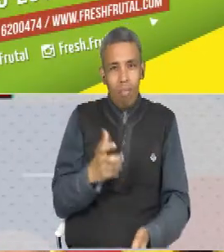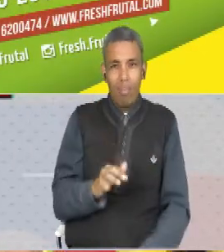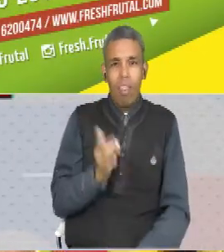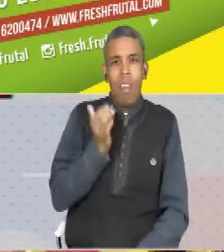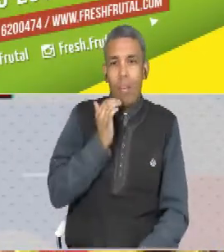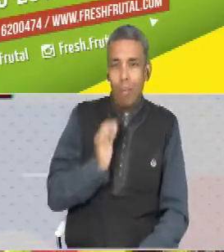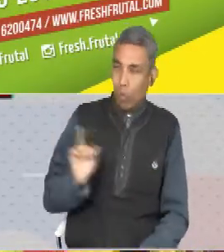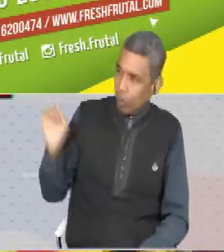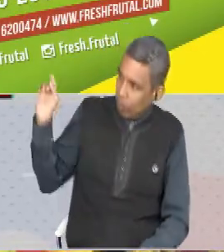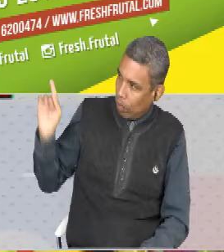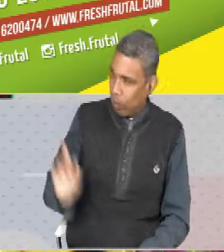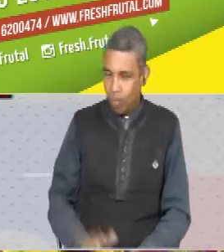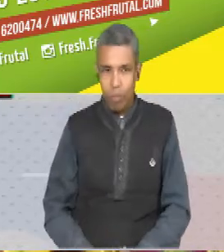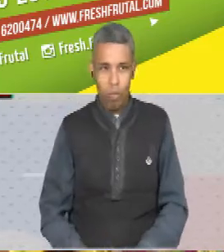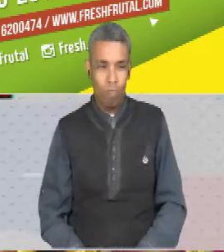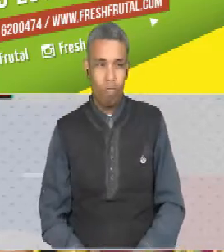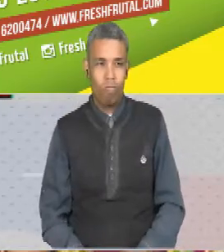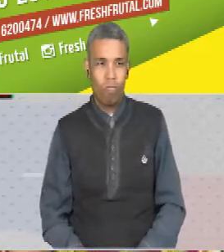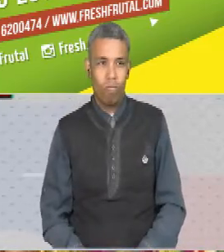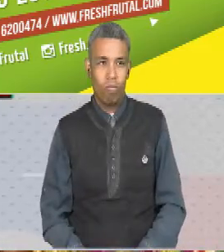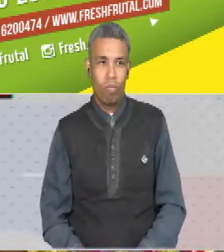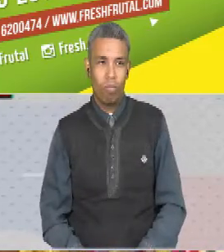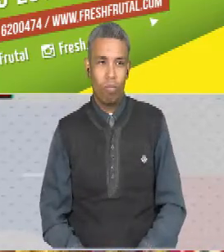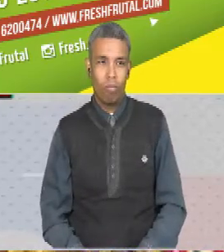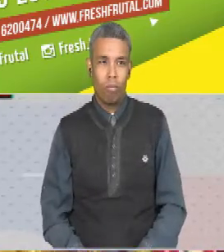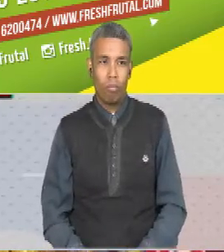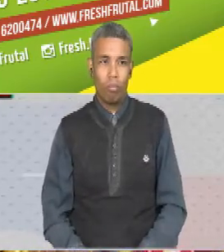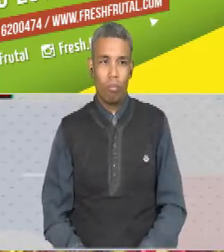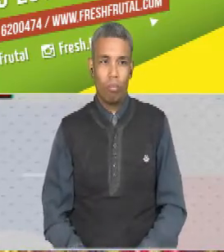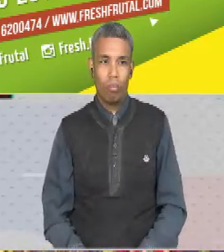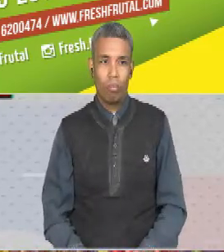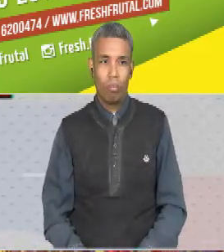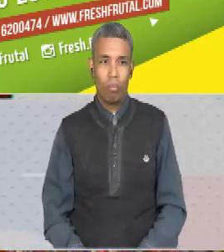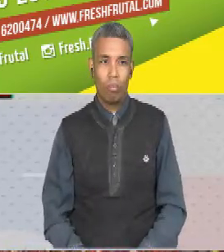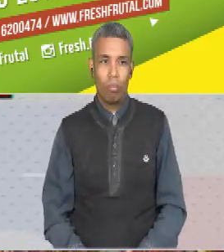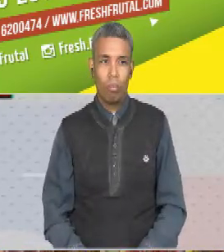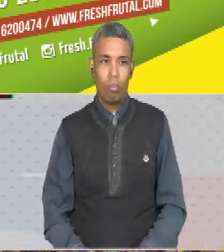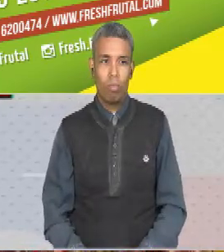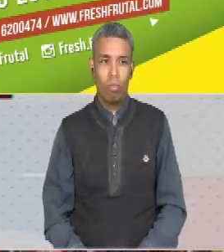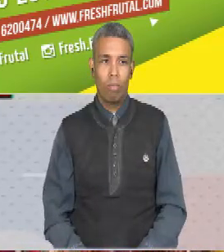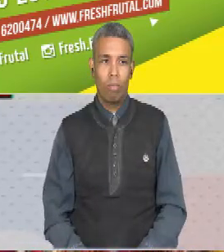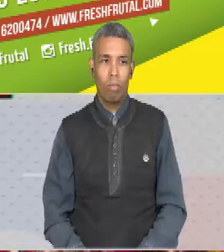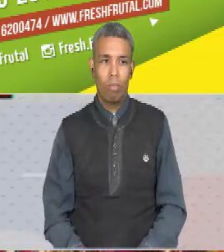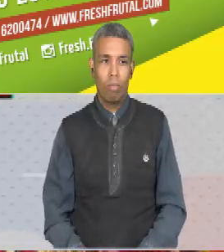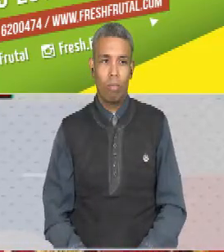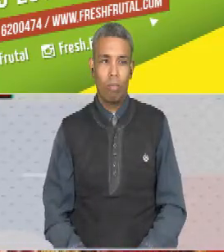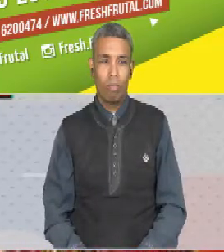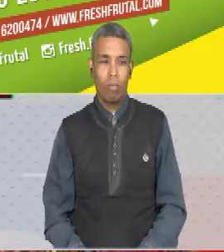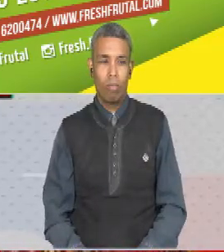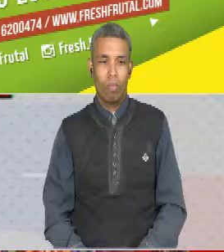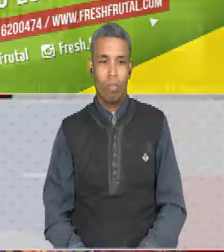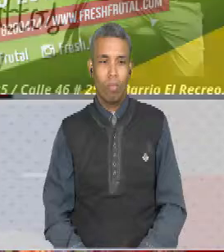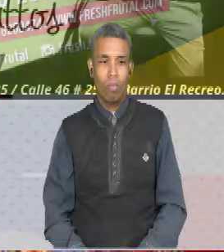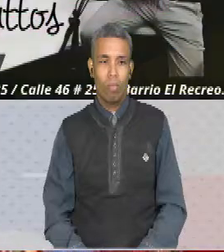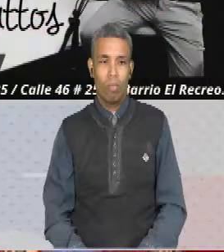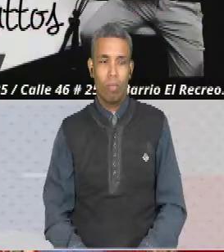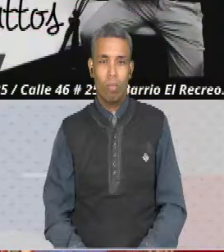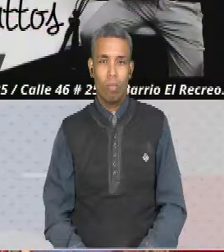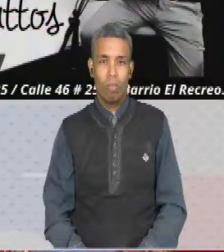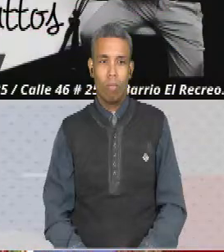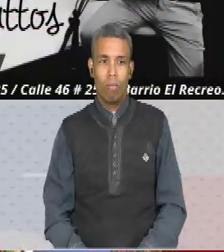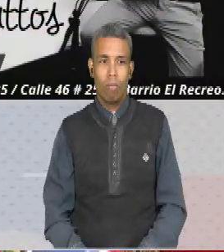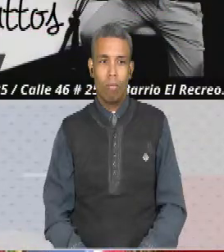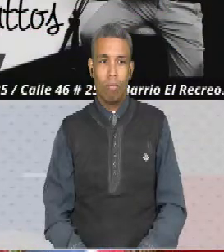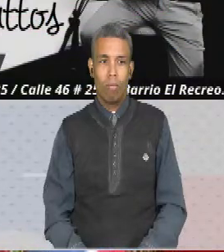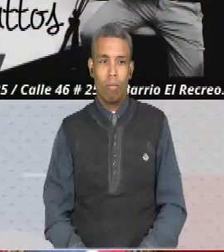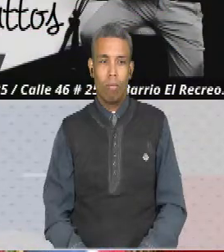los consumidores. Bueno, todo tiene su ciencia, todo tiene su razón de ser, pero por ejemplo, cuando le llega a usted una empresa y le dice, mire, yo